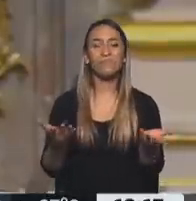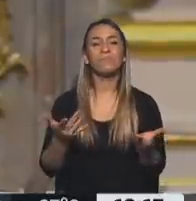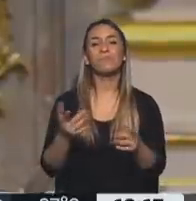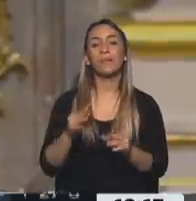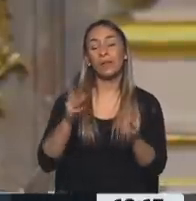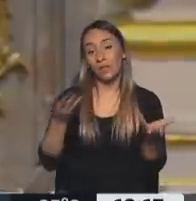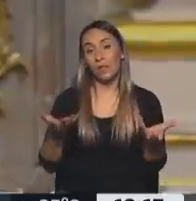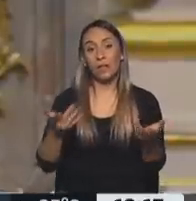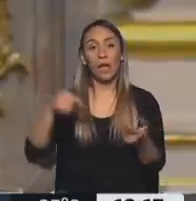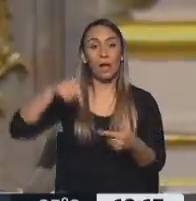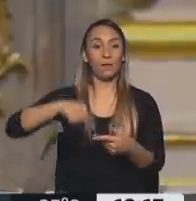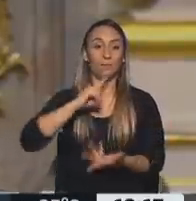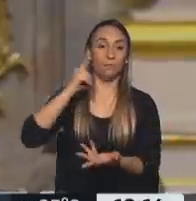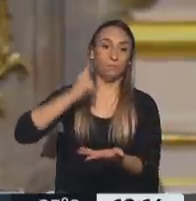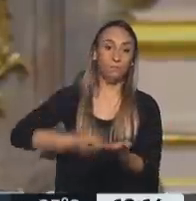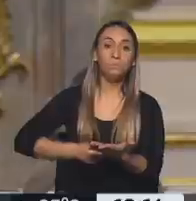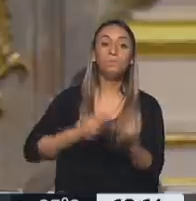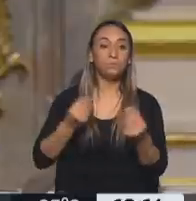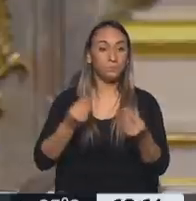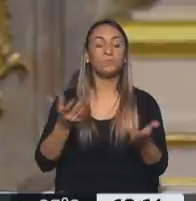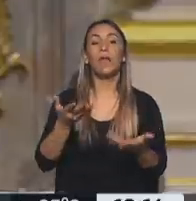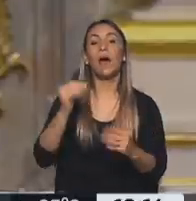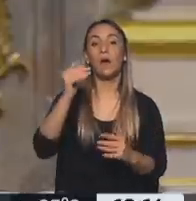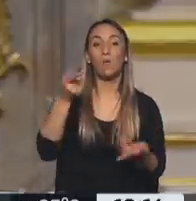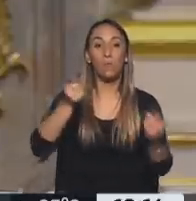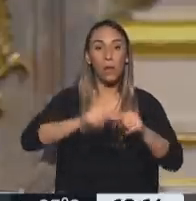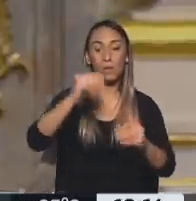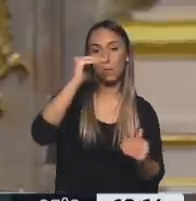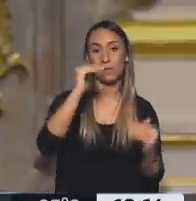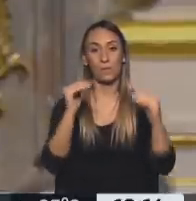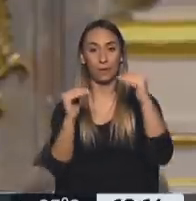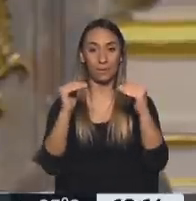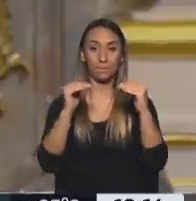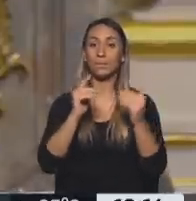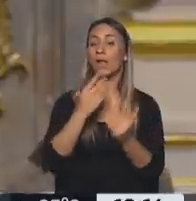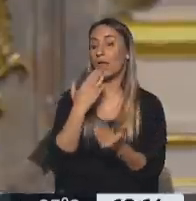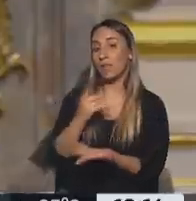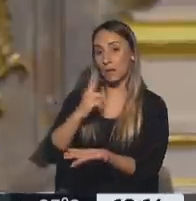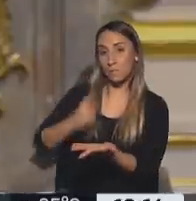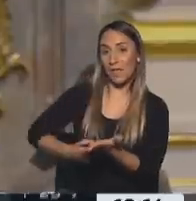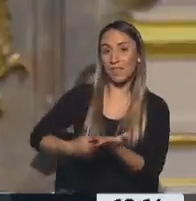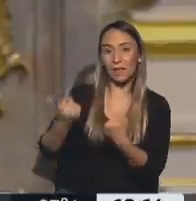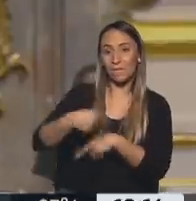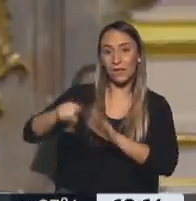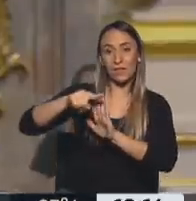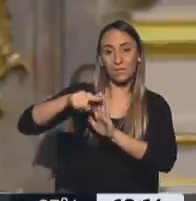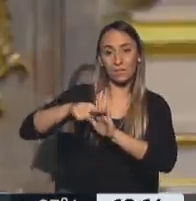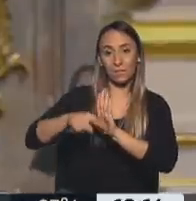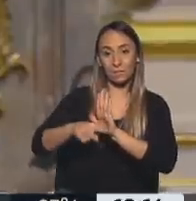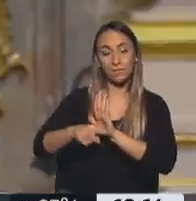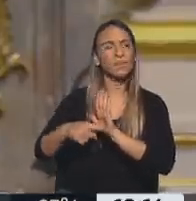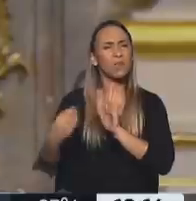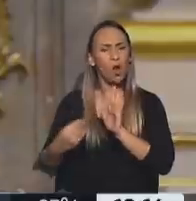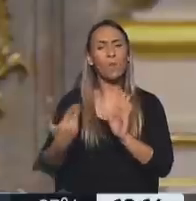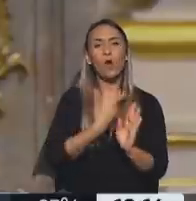eso viene a recuperarse al menos de manera parcial con esta serie de medidas que tienen que ver justamente con un bono